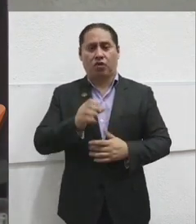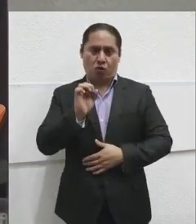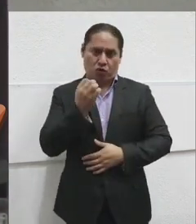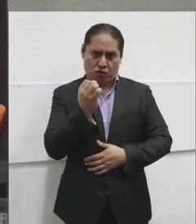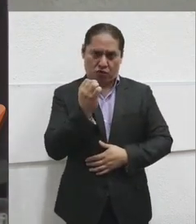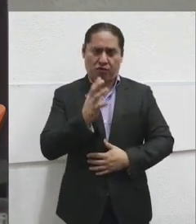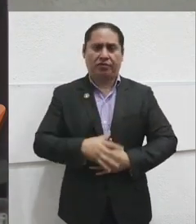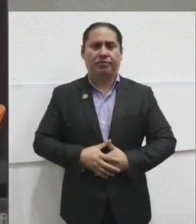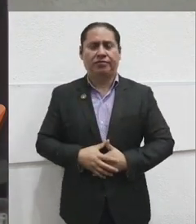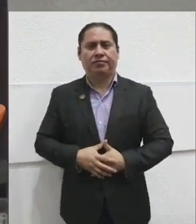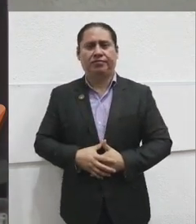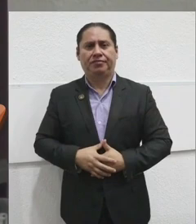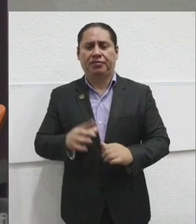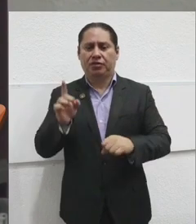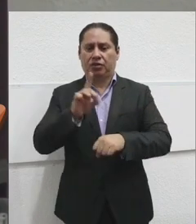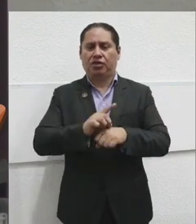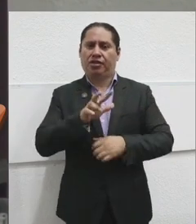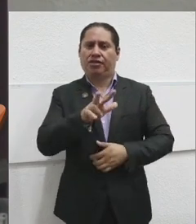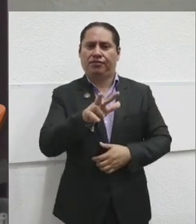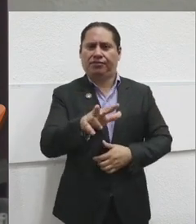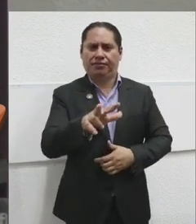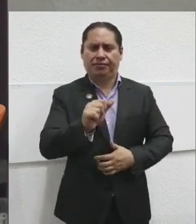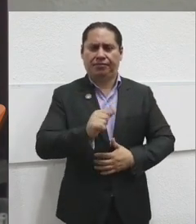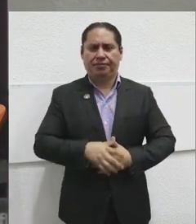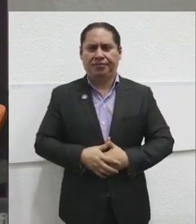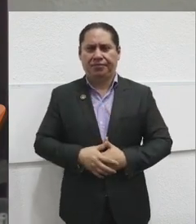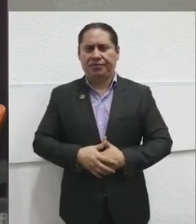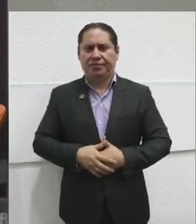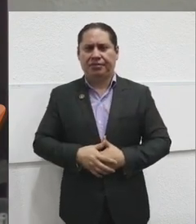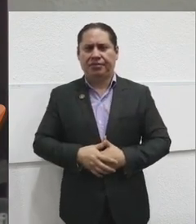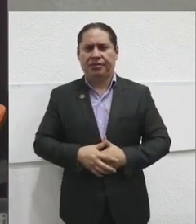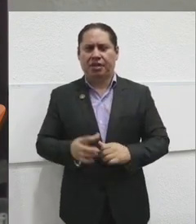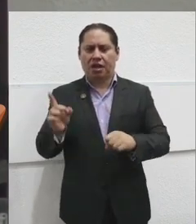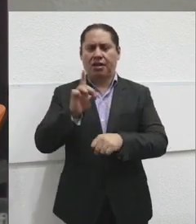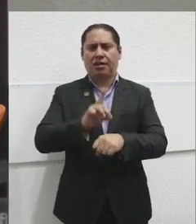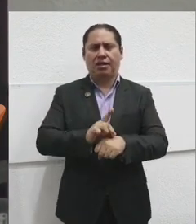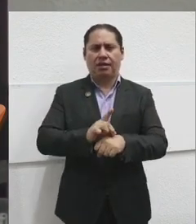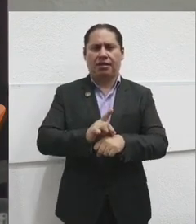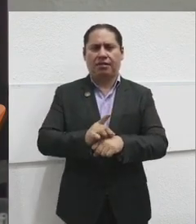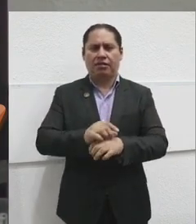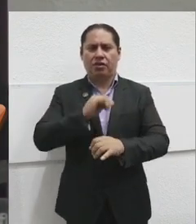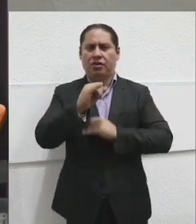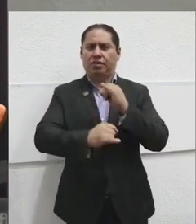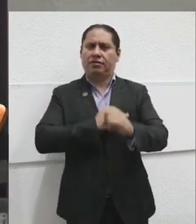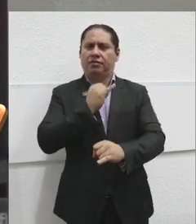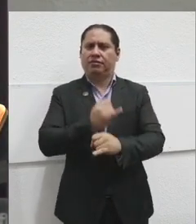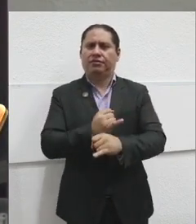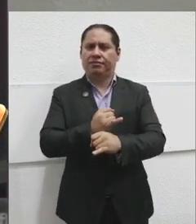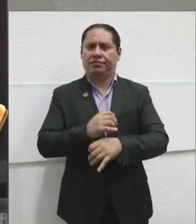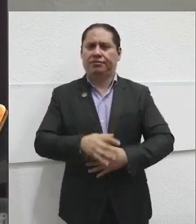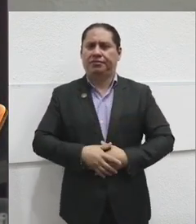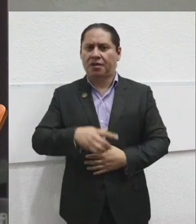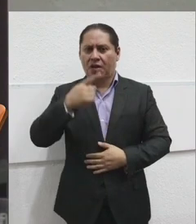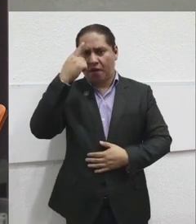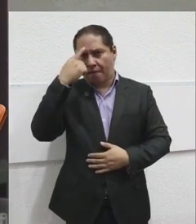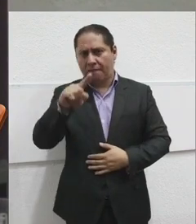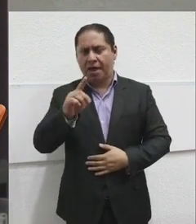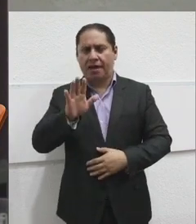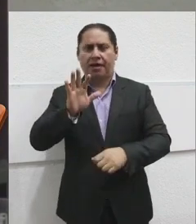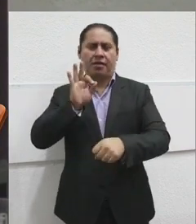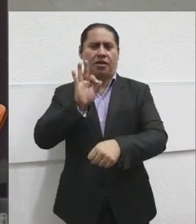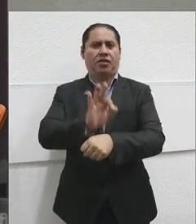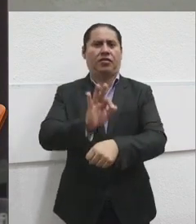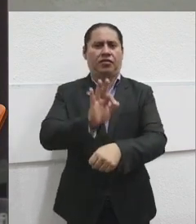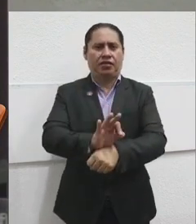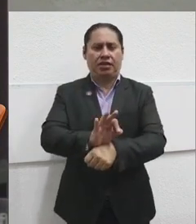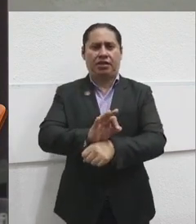En este mismo mes, el día 18, se celebra el Día Internacional para la Protección